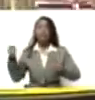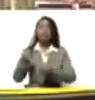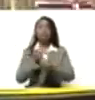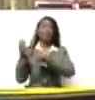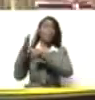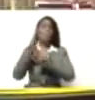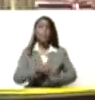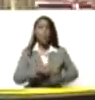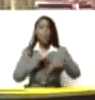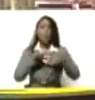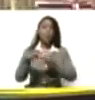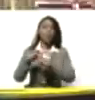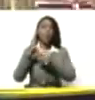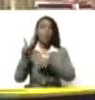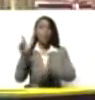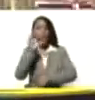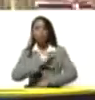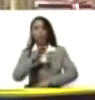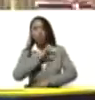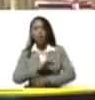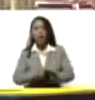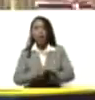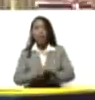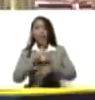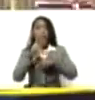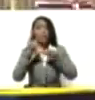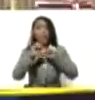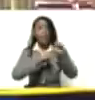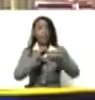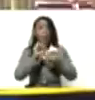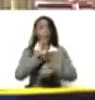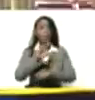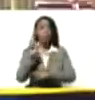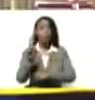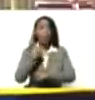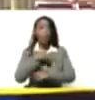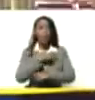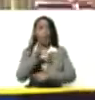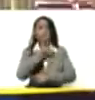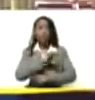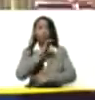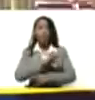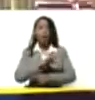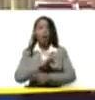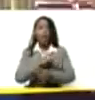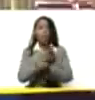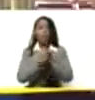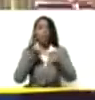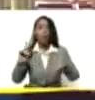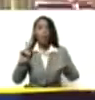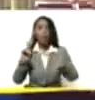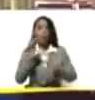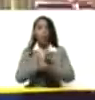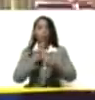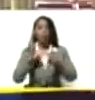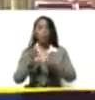imperialismo es el socialismo del siglo 21 nuestro socialismo democrático cultural